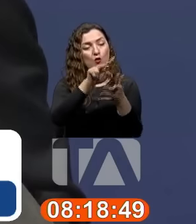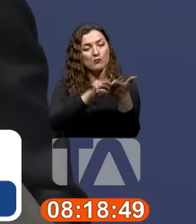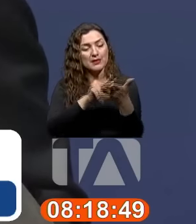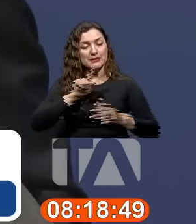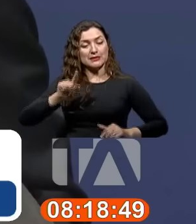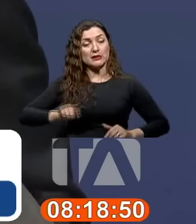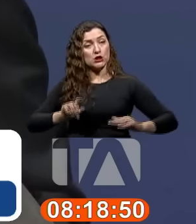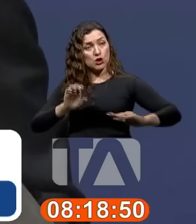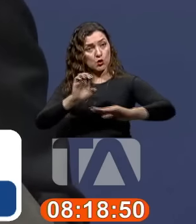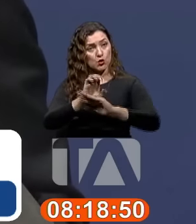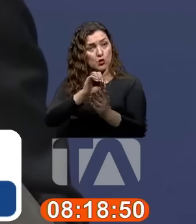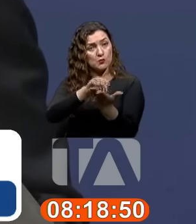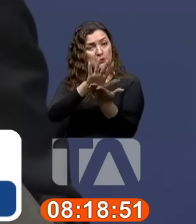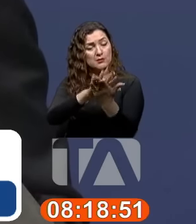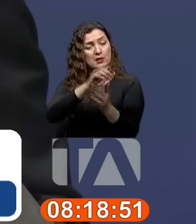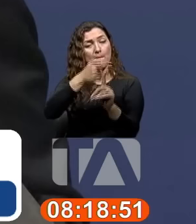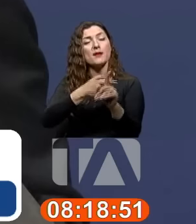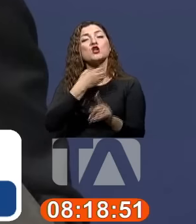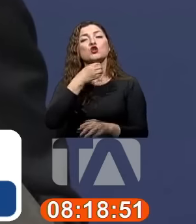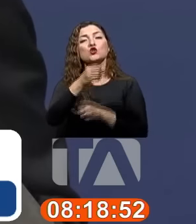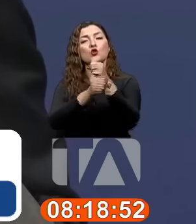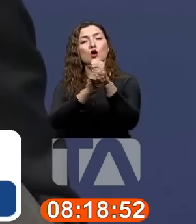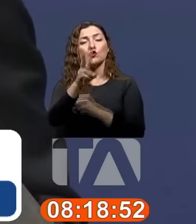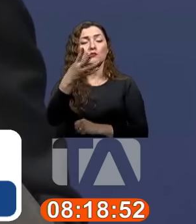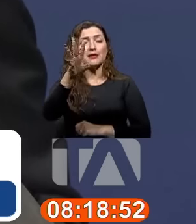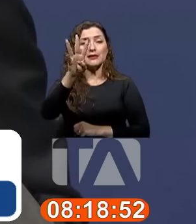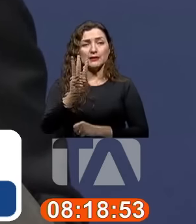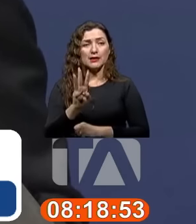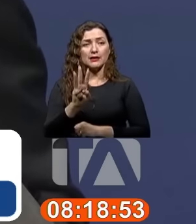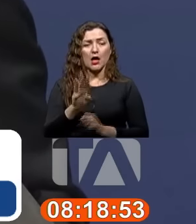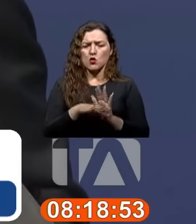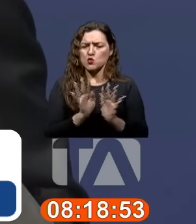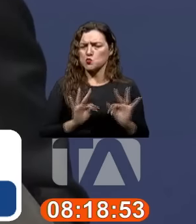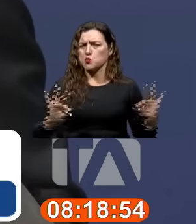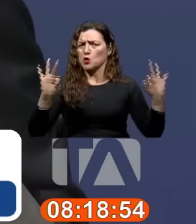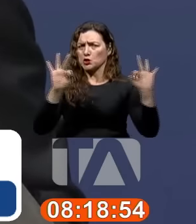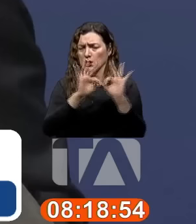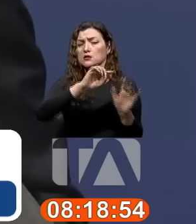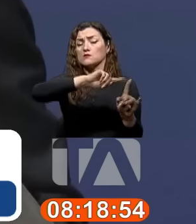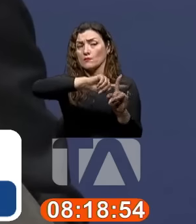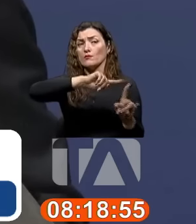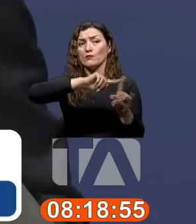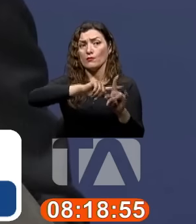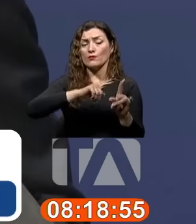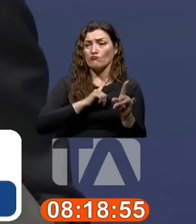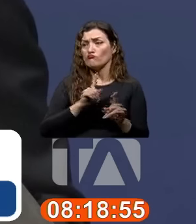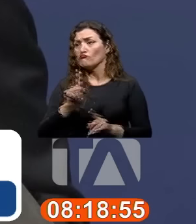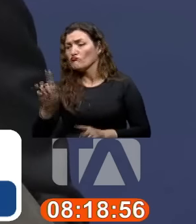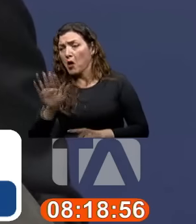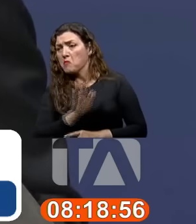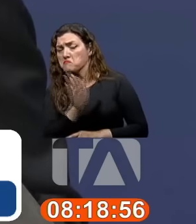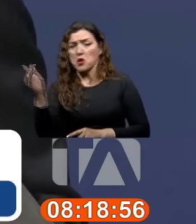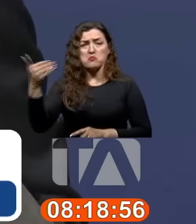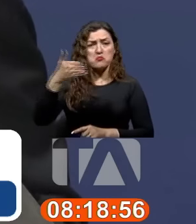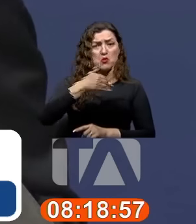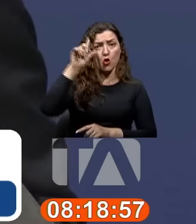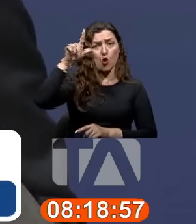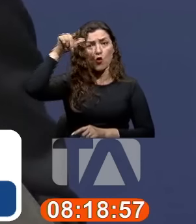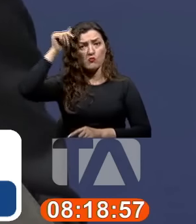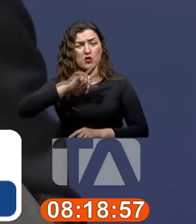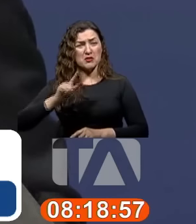y Ecuador entró en vigor en agosto del 2016, ha desempeñado un papel importante y positivo en los intercambios bilaterales. El gobierno chino se